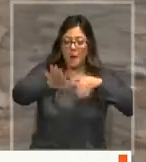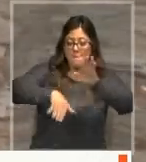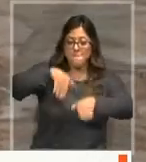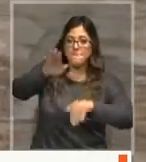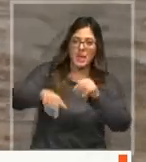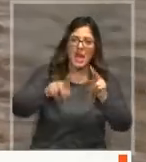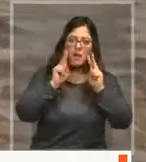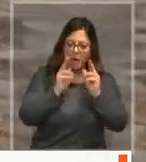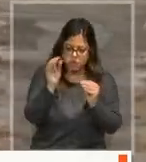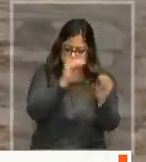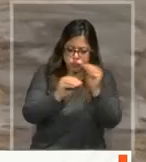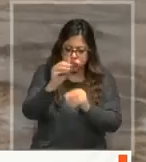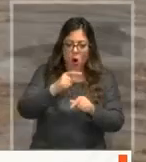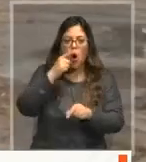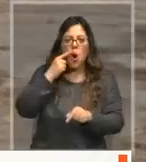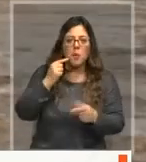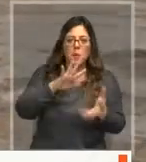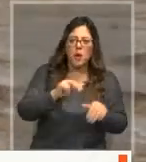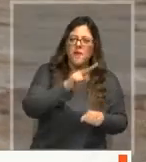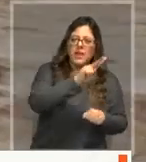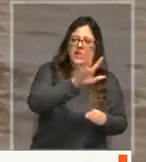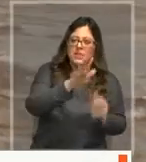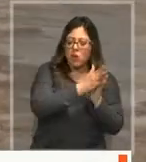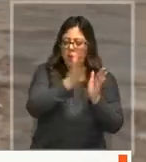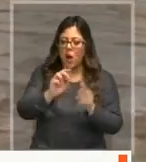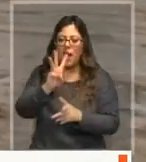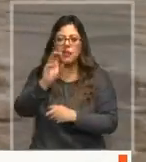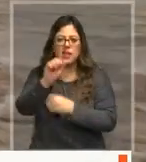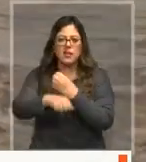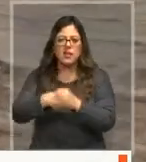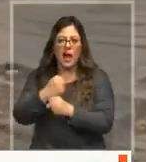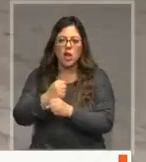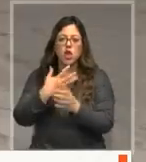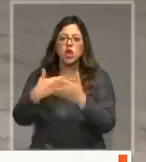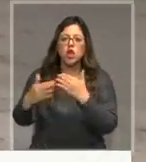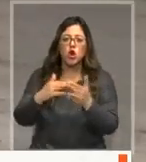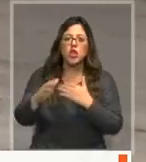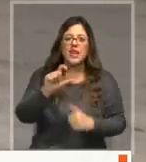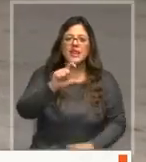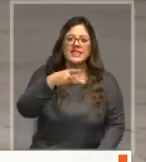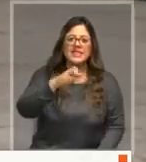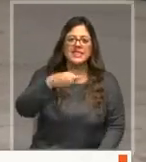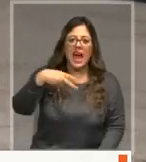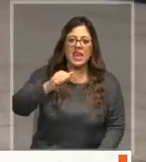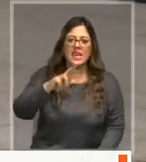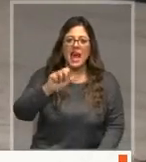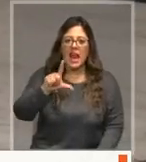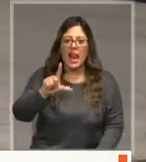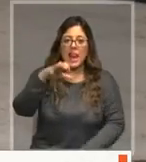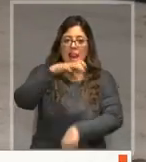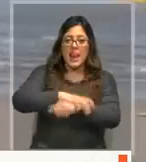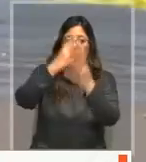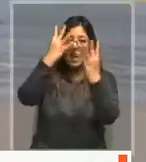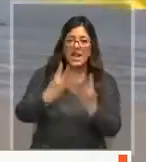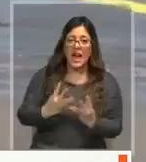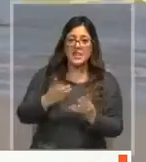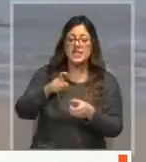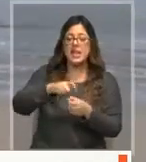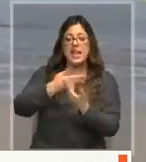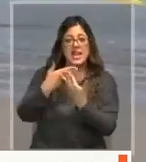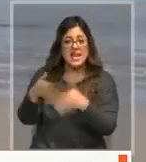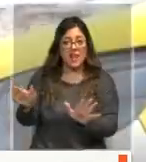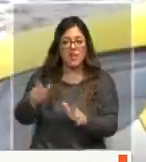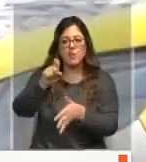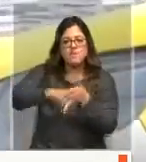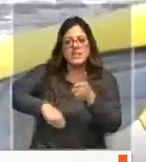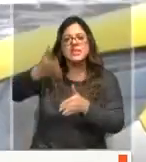víctima. Un hombre de entre 25 y 30 años, oriundo de Chañaral, quien habría salido de la cárcel hace un par de meses. Si bien esta